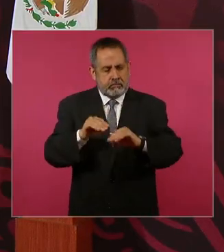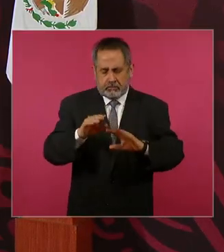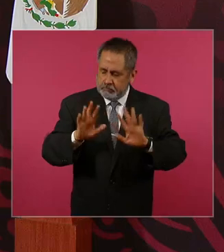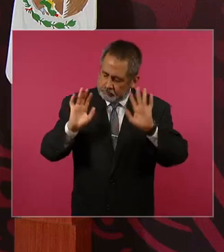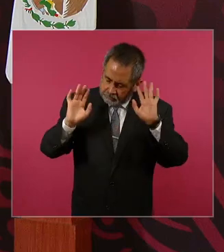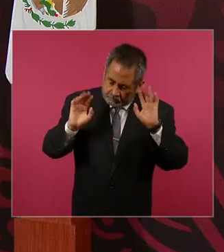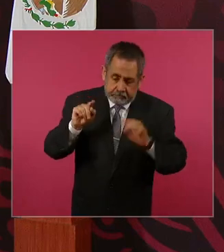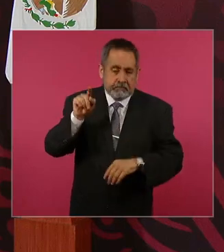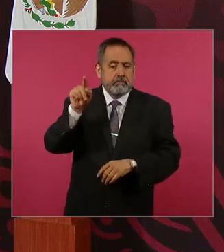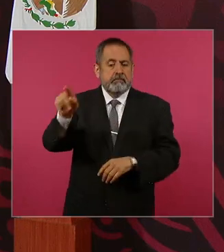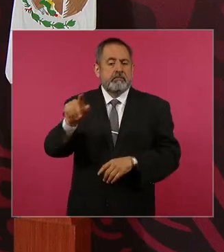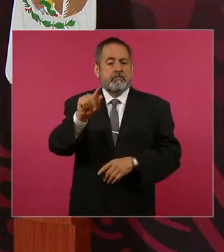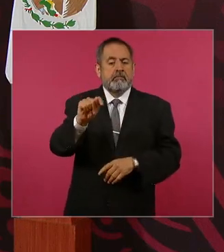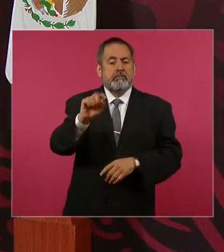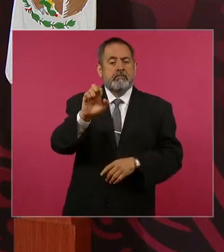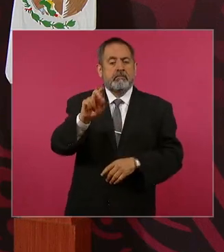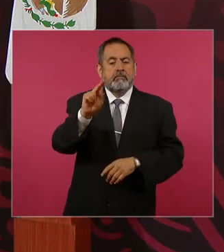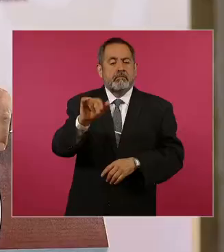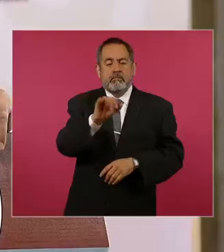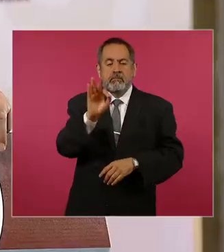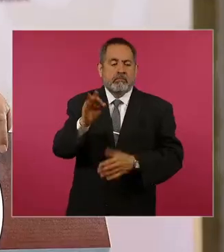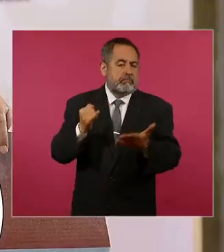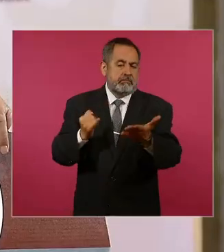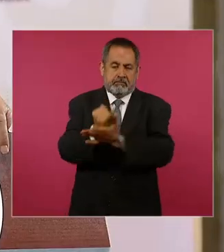autoridad lo va a decidir.